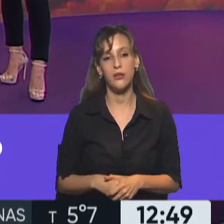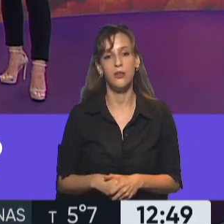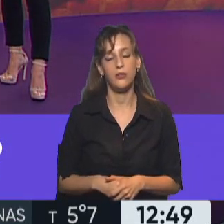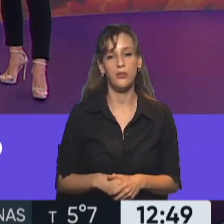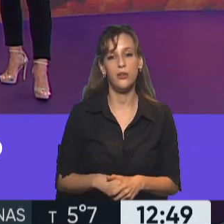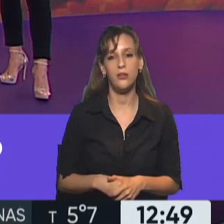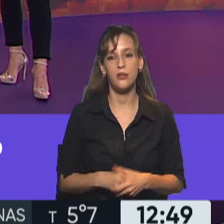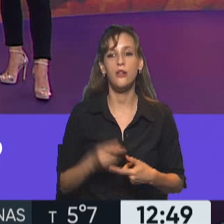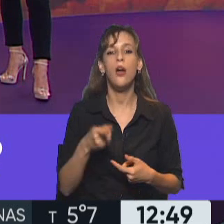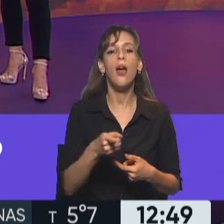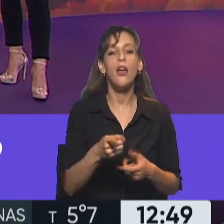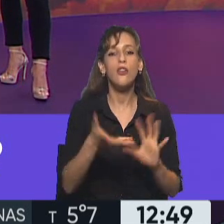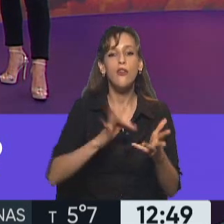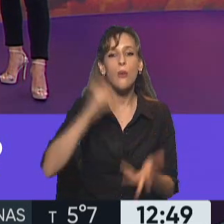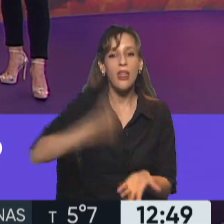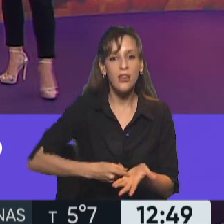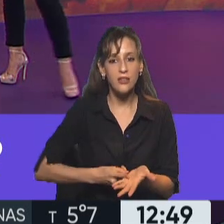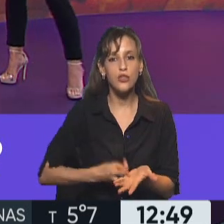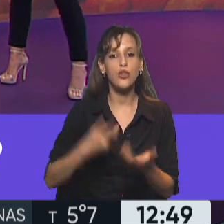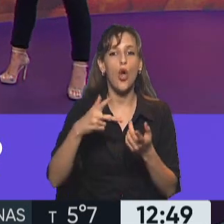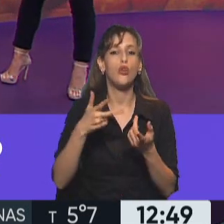Estado utiliza para administrar algunos